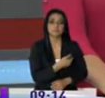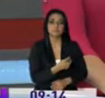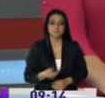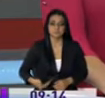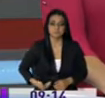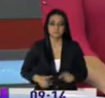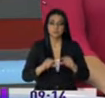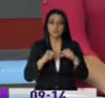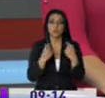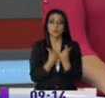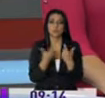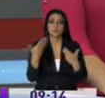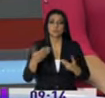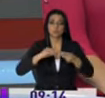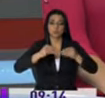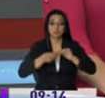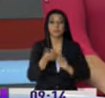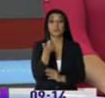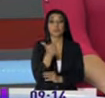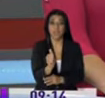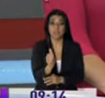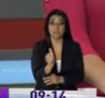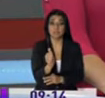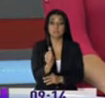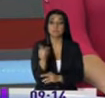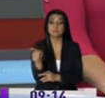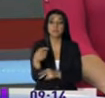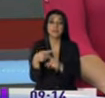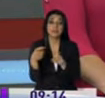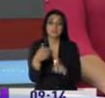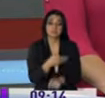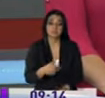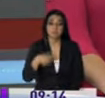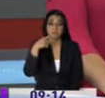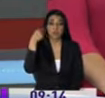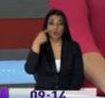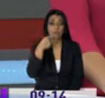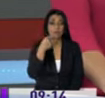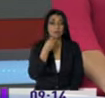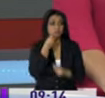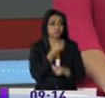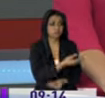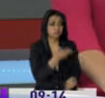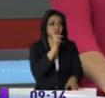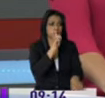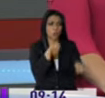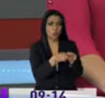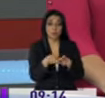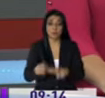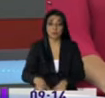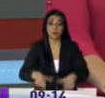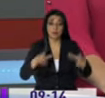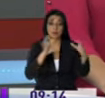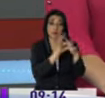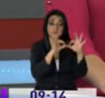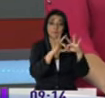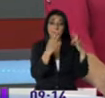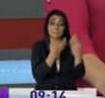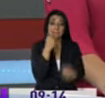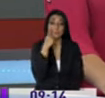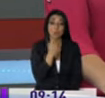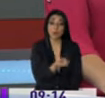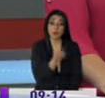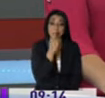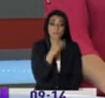movimiento Fuerza Ecuador desmintió las declaraciones del expresidente Rafael Correa sobre un pacto de Lenín Moreno con la familia Bucaram sobre